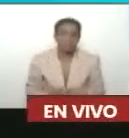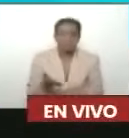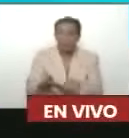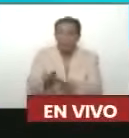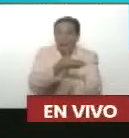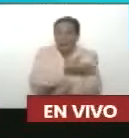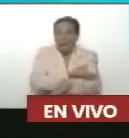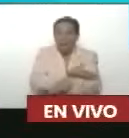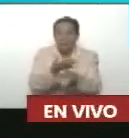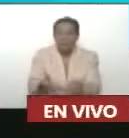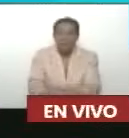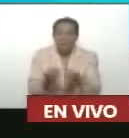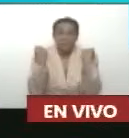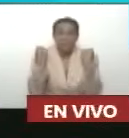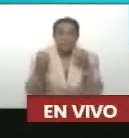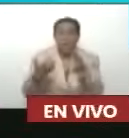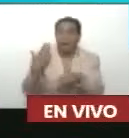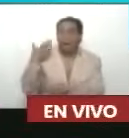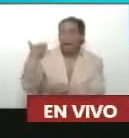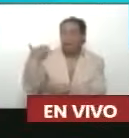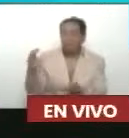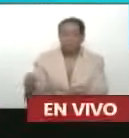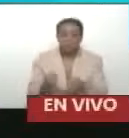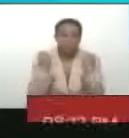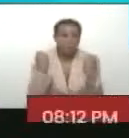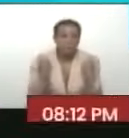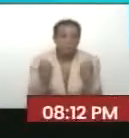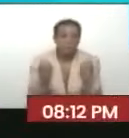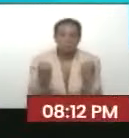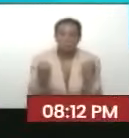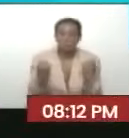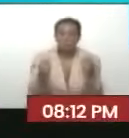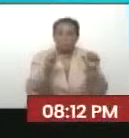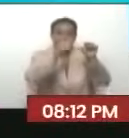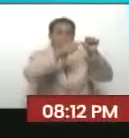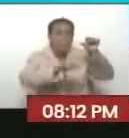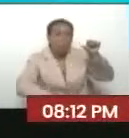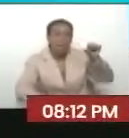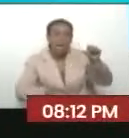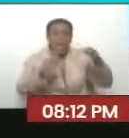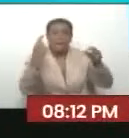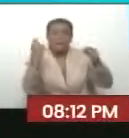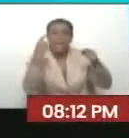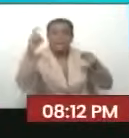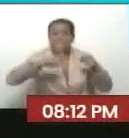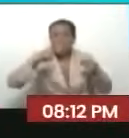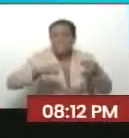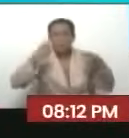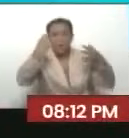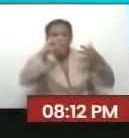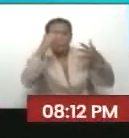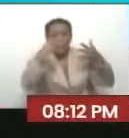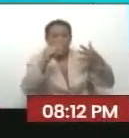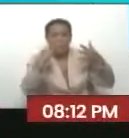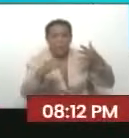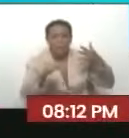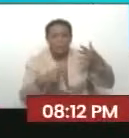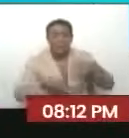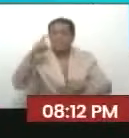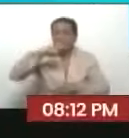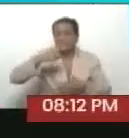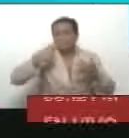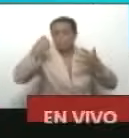porque hubiera sido en el método anterior un punto de cuenta. Necesitamos 3.000 millones de dólares.